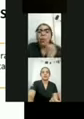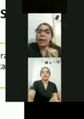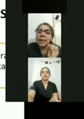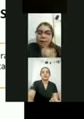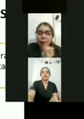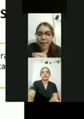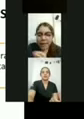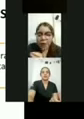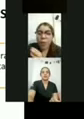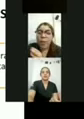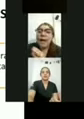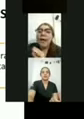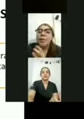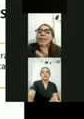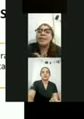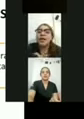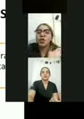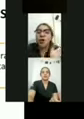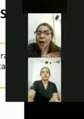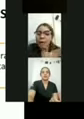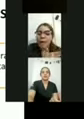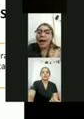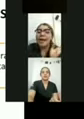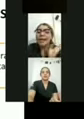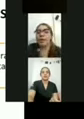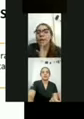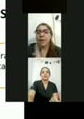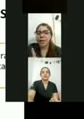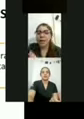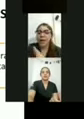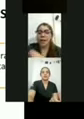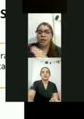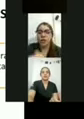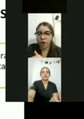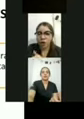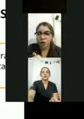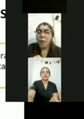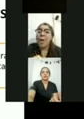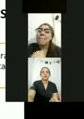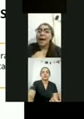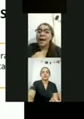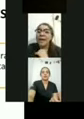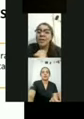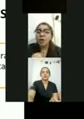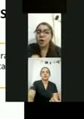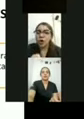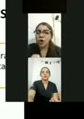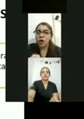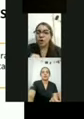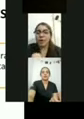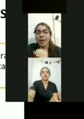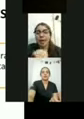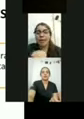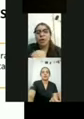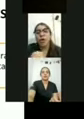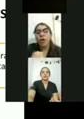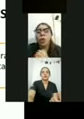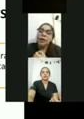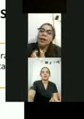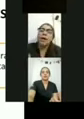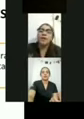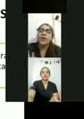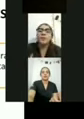saber objetivamente cómo era la representación gráfica e interpretativa de aquellos niños. Para este estudio se